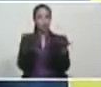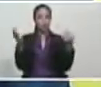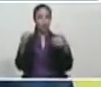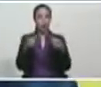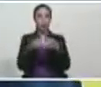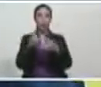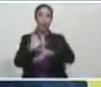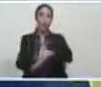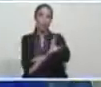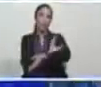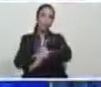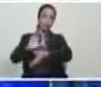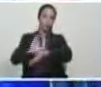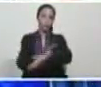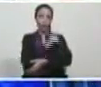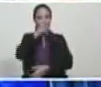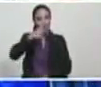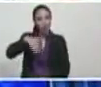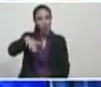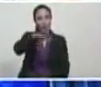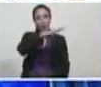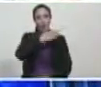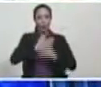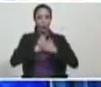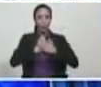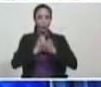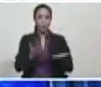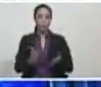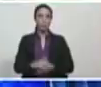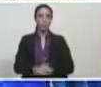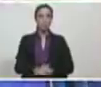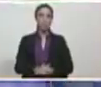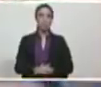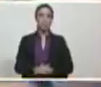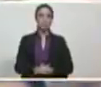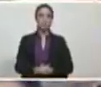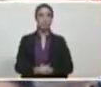música del llano venezolano, corazón llanero.